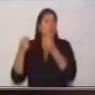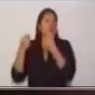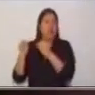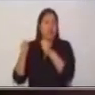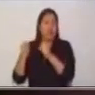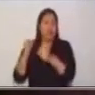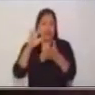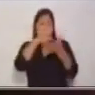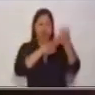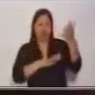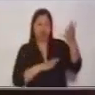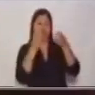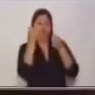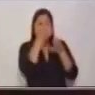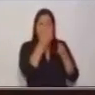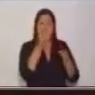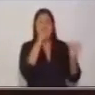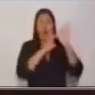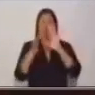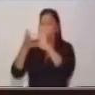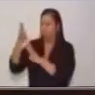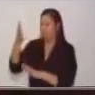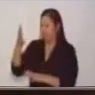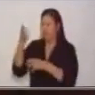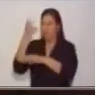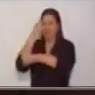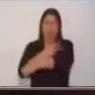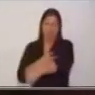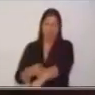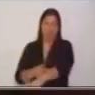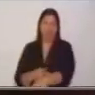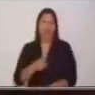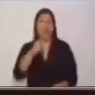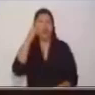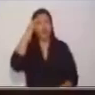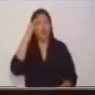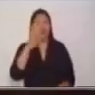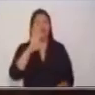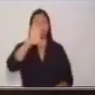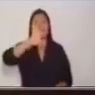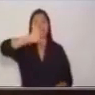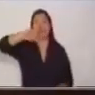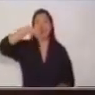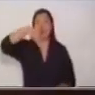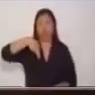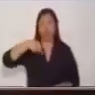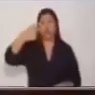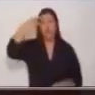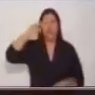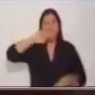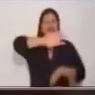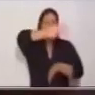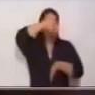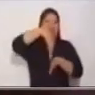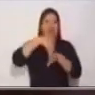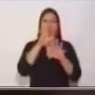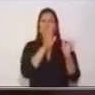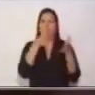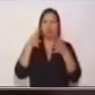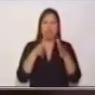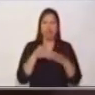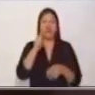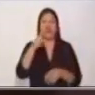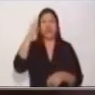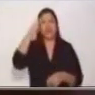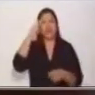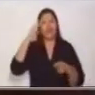recuerdo que también tenemos algunas fechas especiales en junio, el 5 de junio, el Día del Medio Ambiente. Te invito a reducir, reutilizar